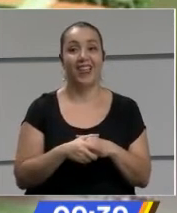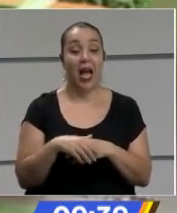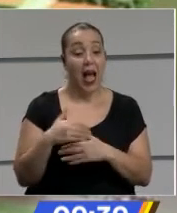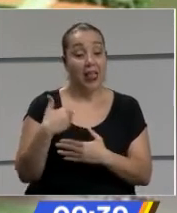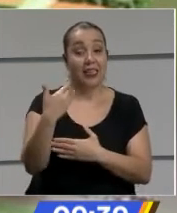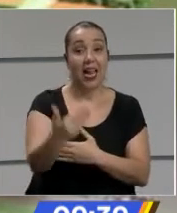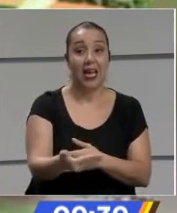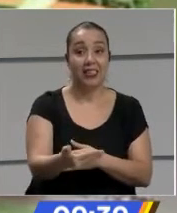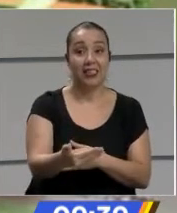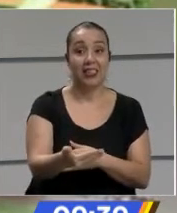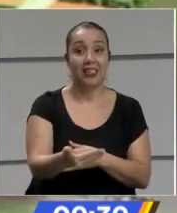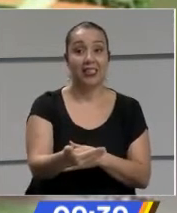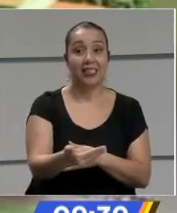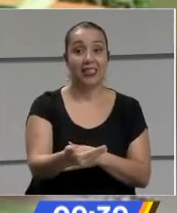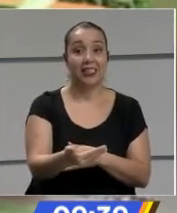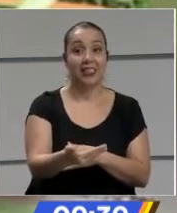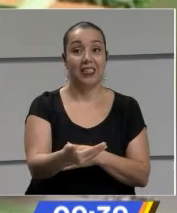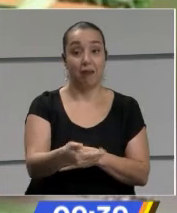adelante,